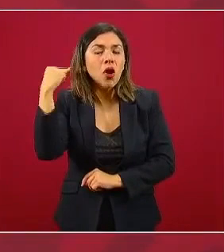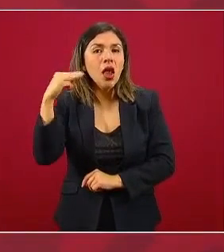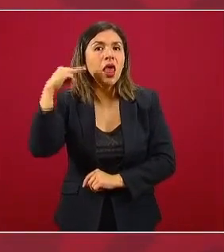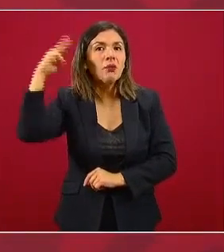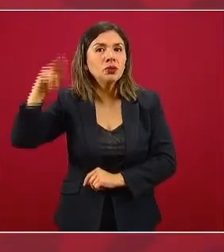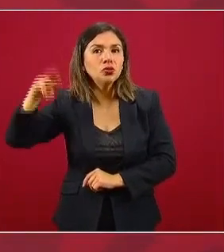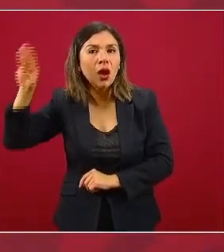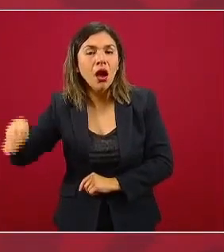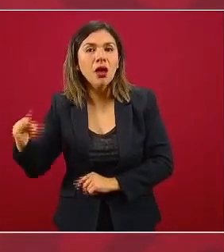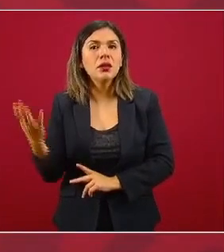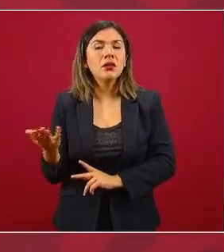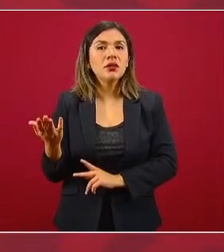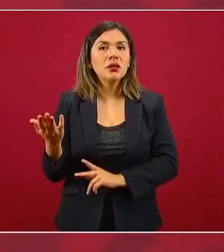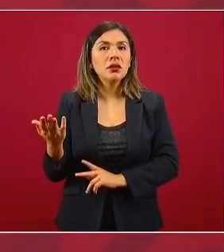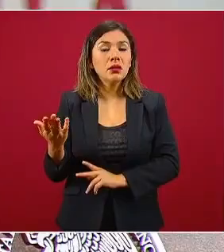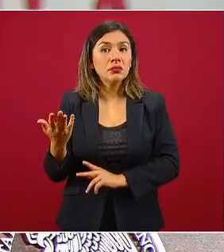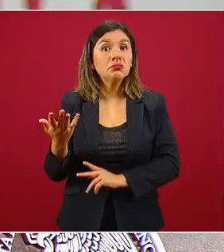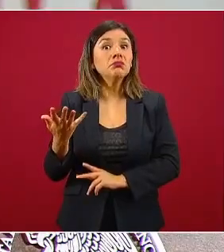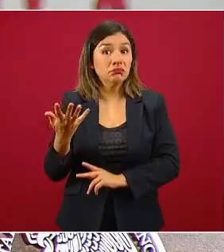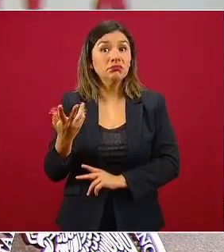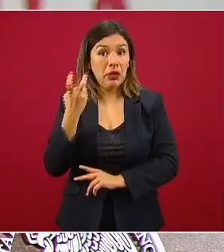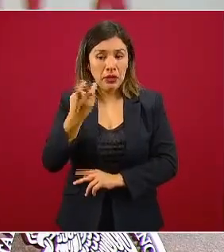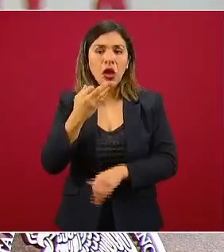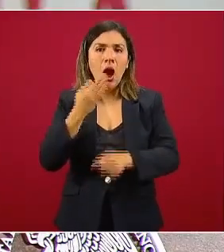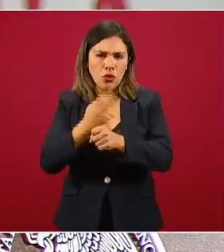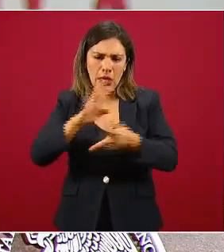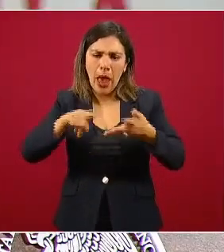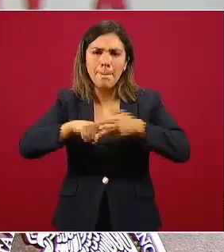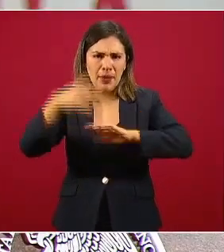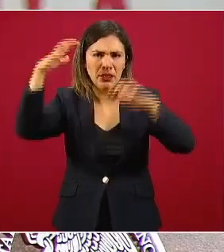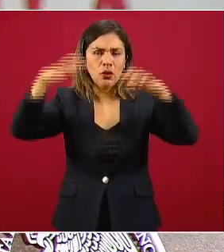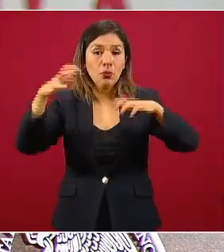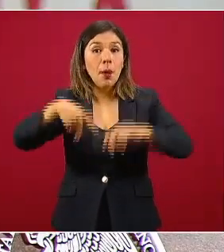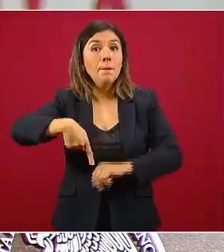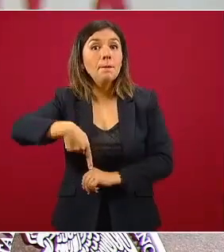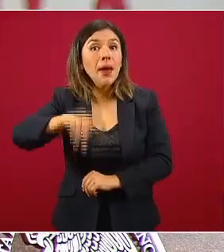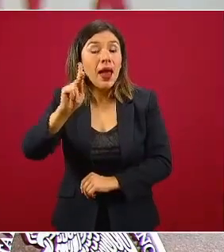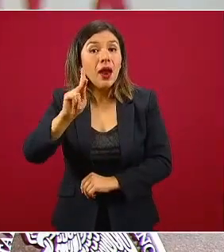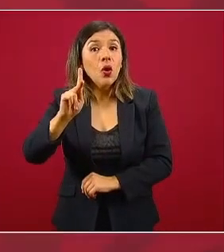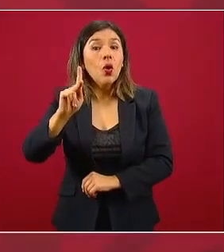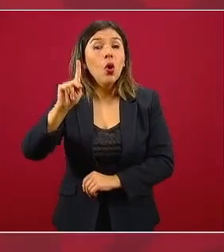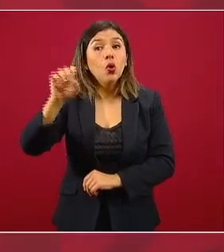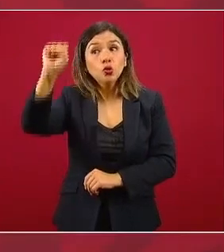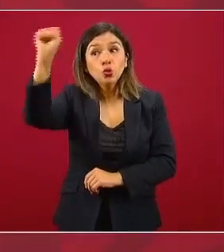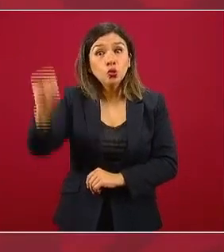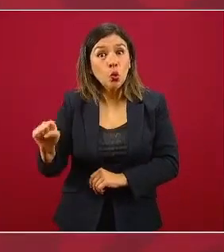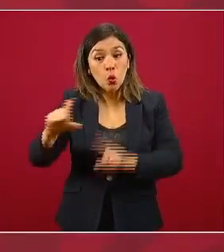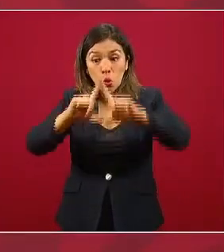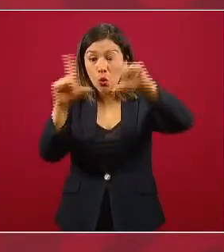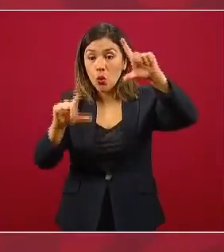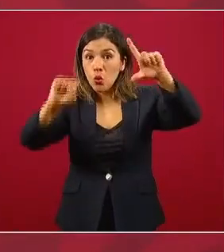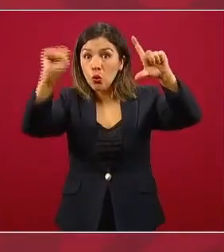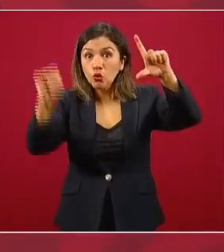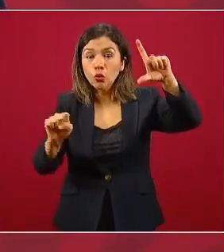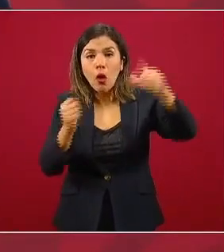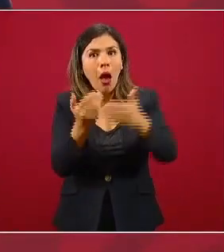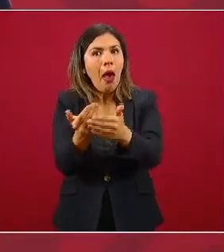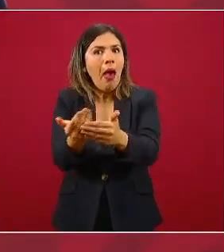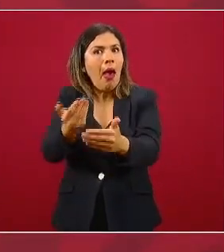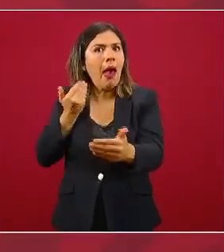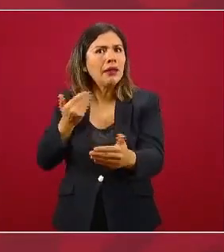Michoacán, y sí, ya es temporada de lluvia, pero en el caso del sureste se